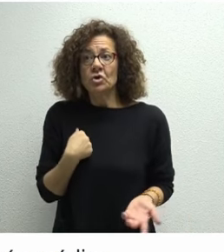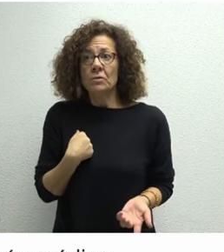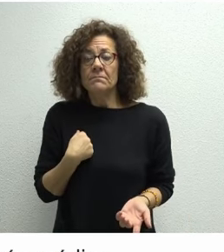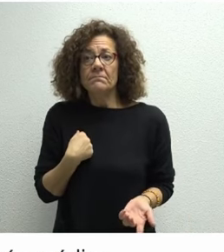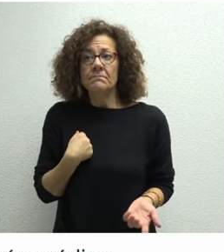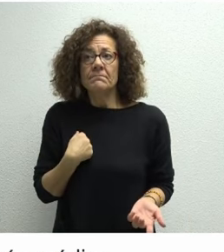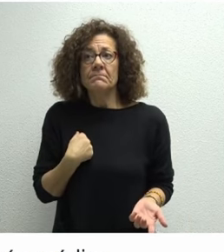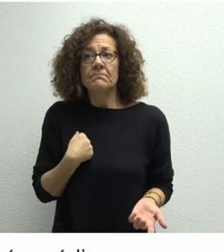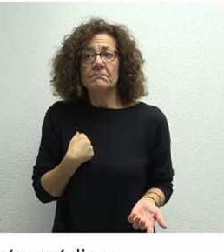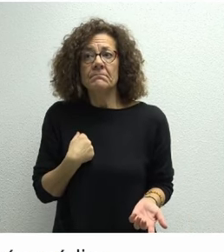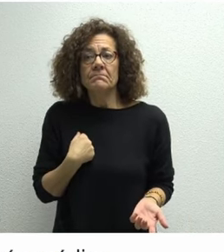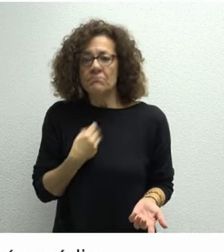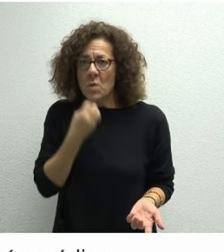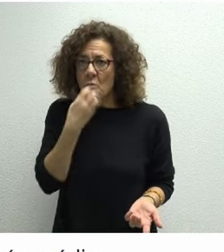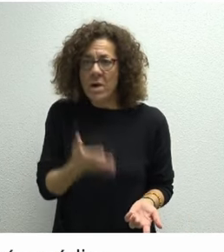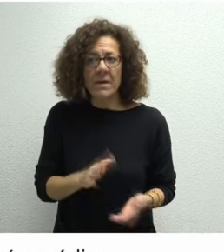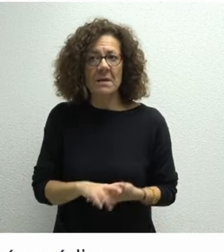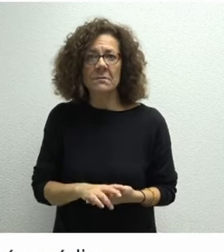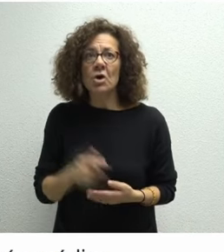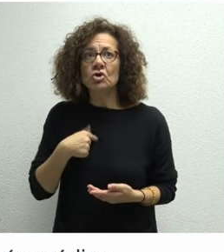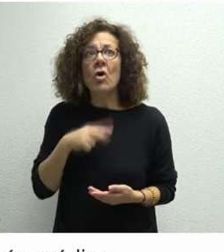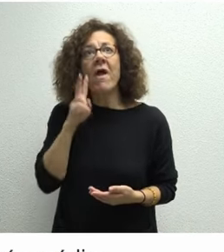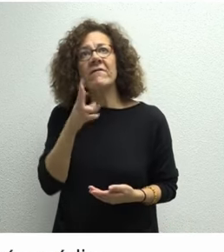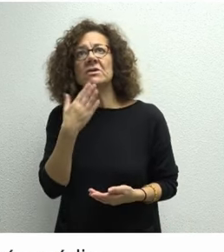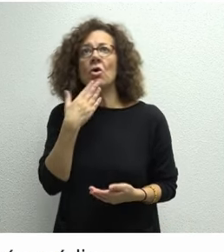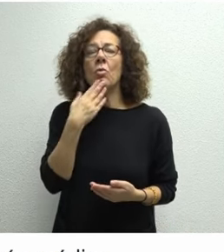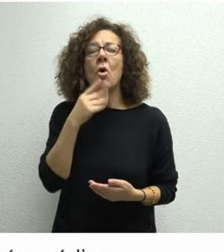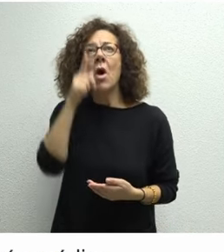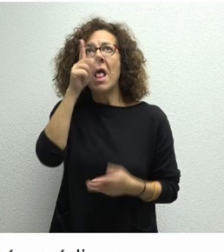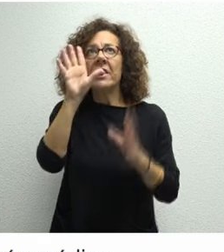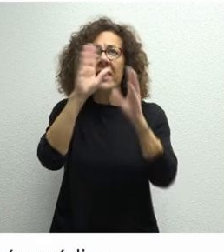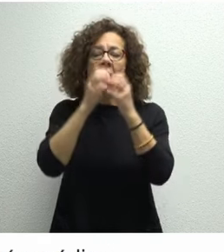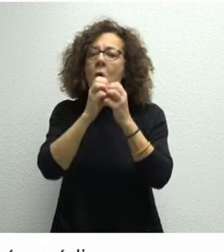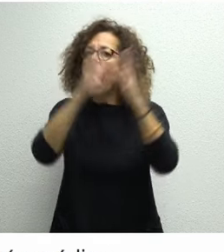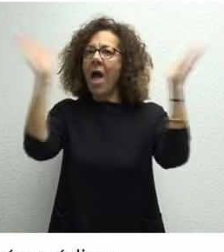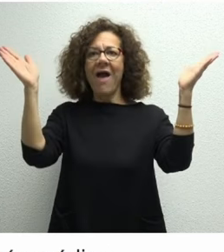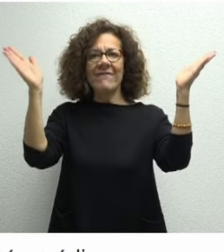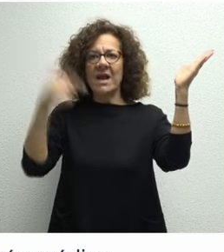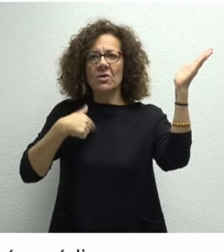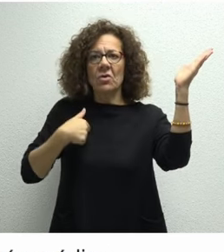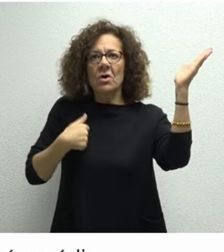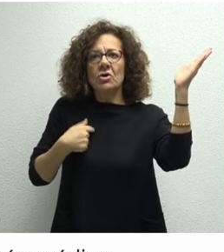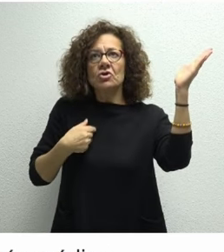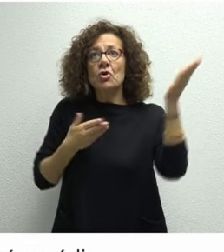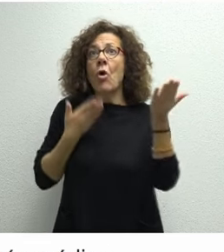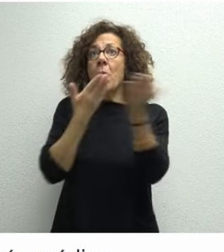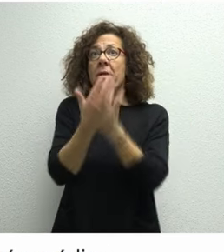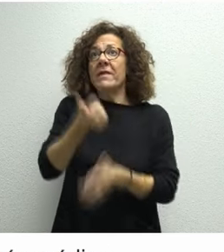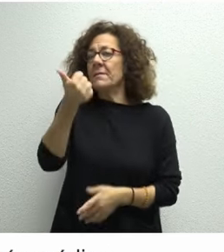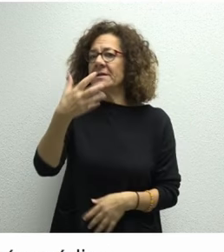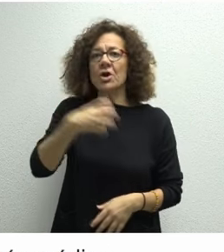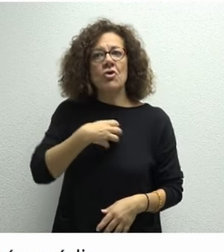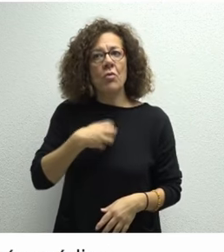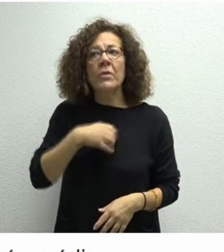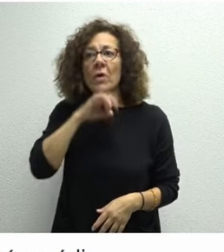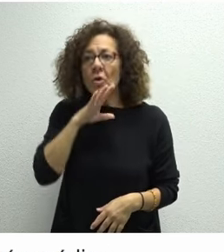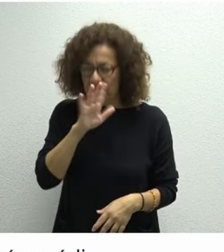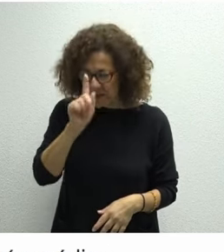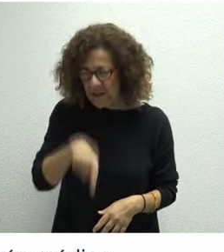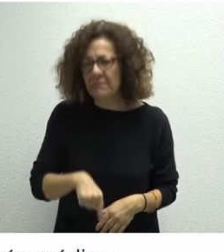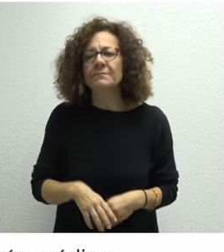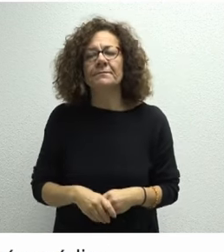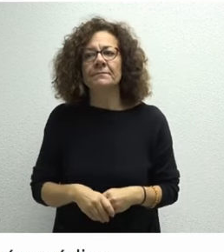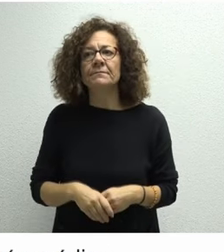vamos muy bien el cielo abierto vamos en ese sentido no puedo pedir más y muy contenta además por ello